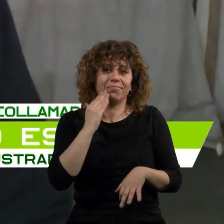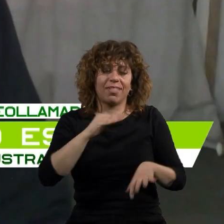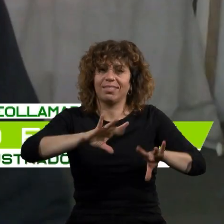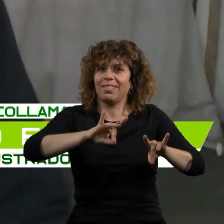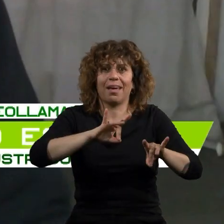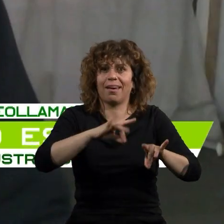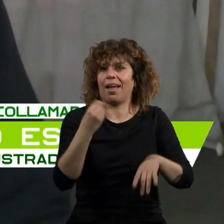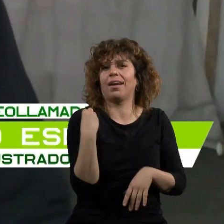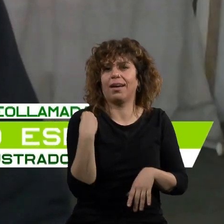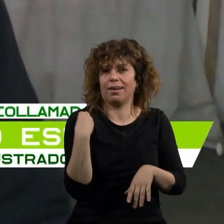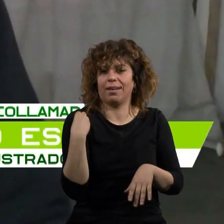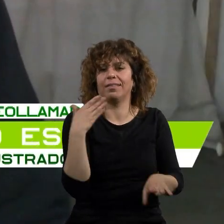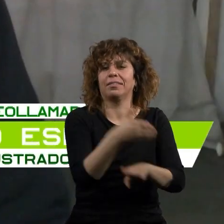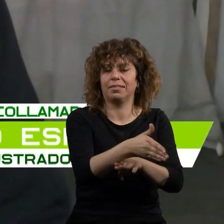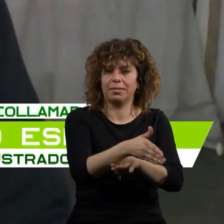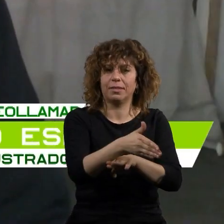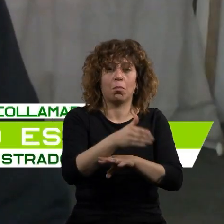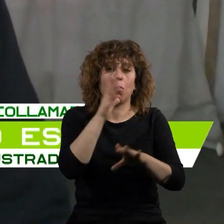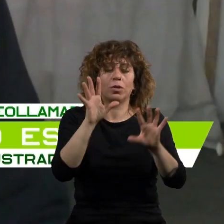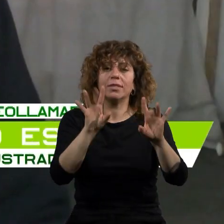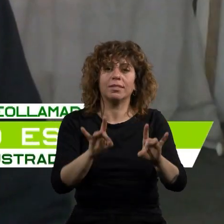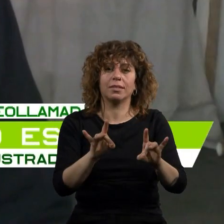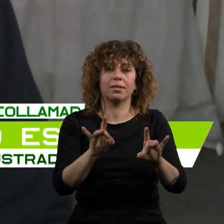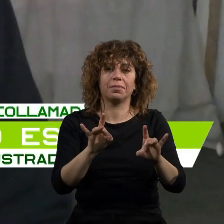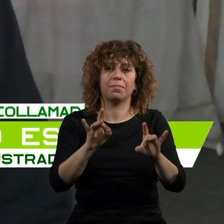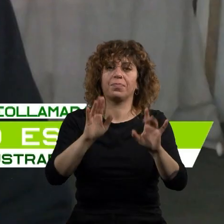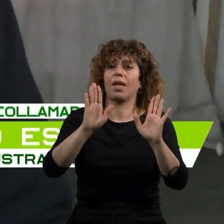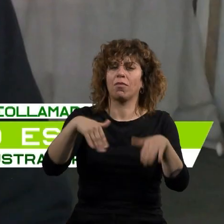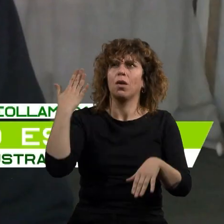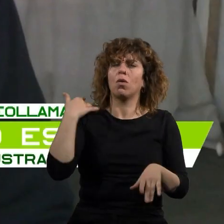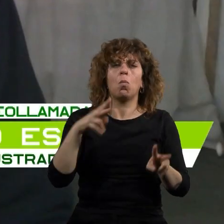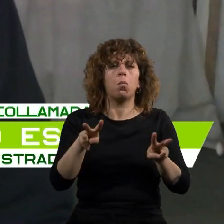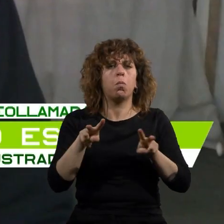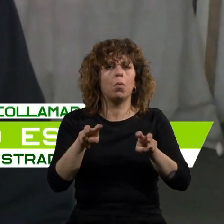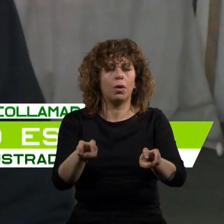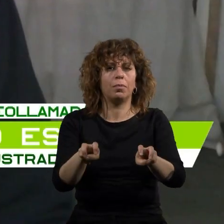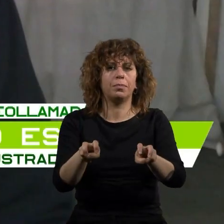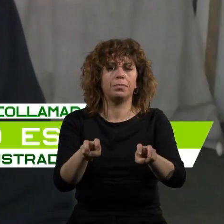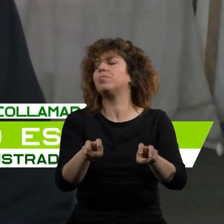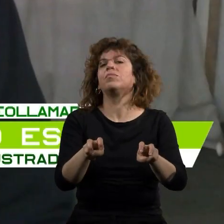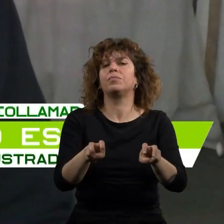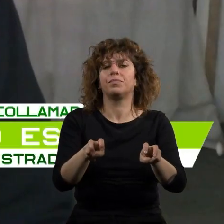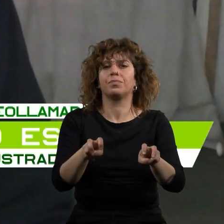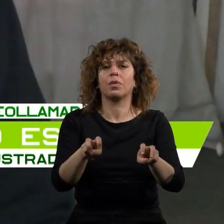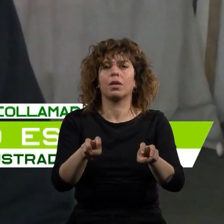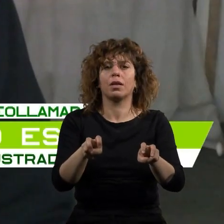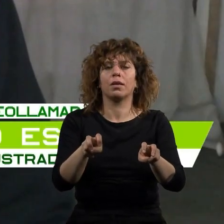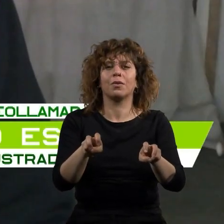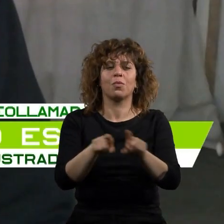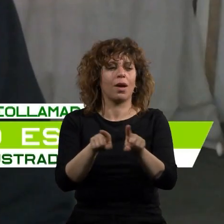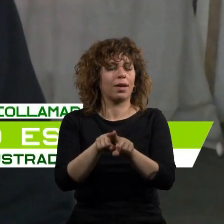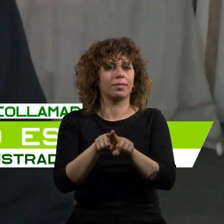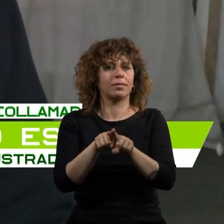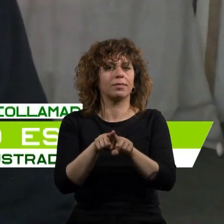también pues porque sí, he desarrollado en mis inicios, antes de apostar por una